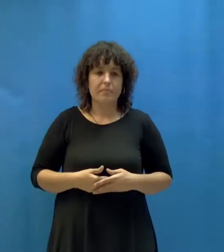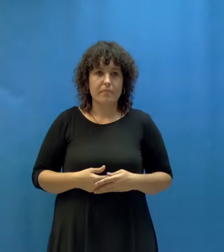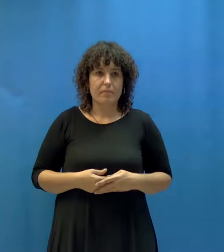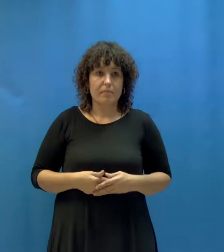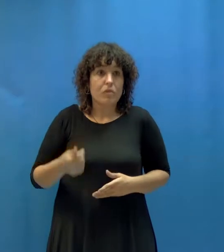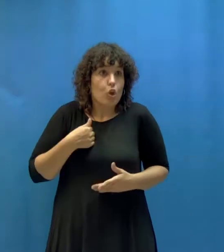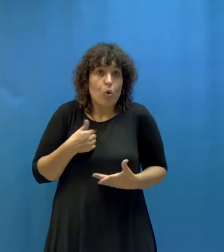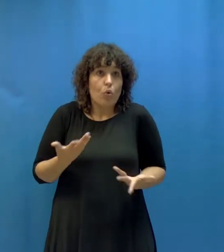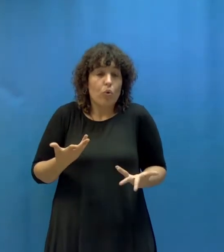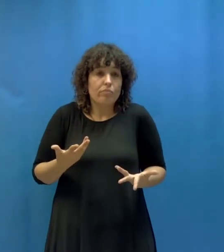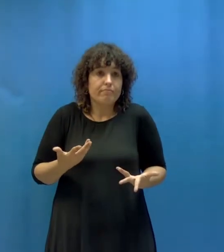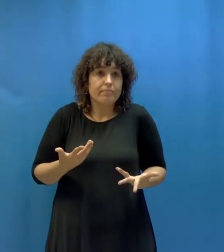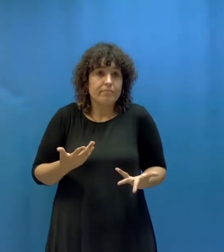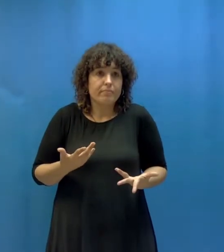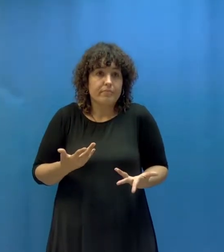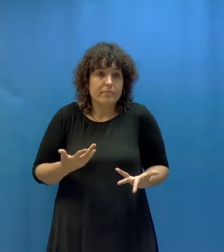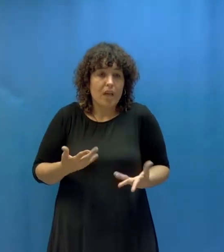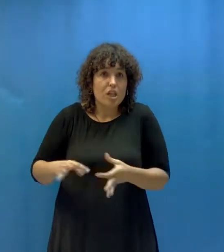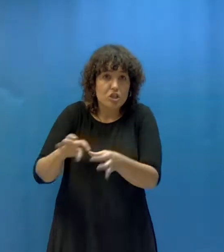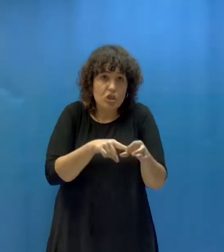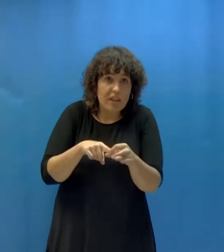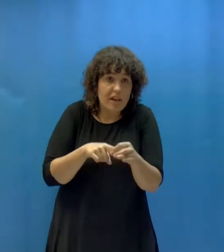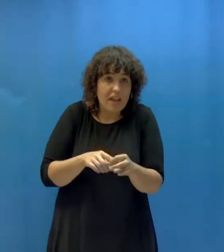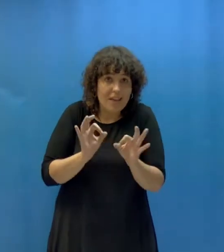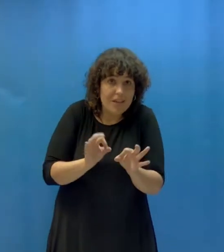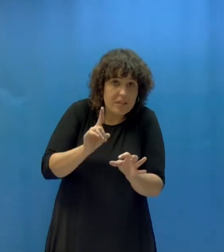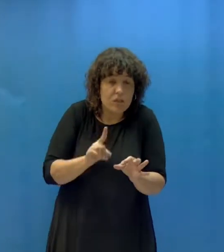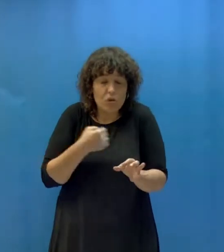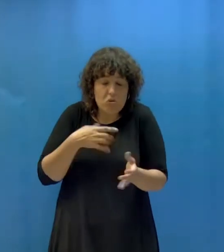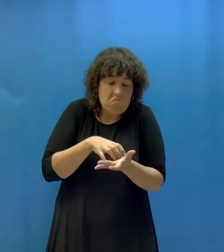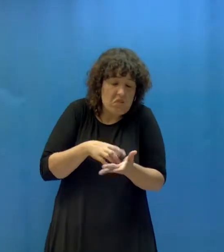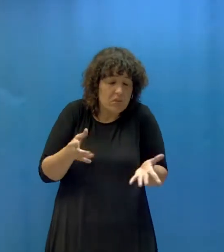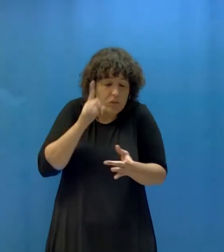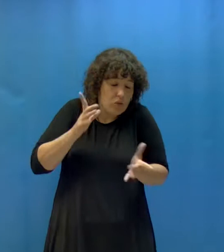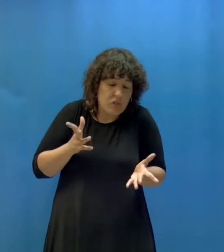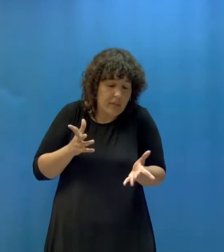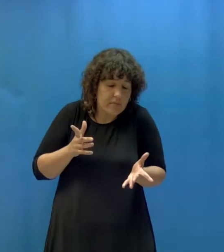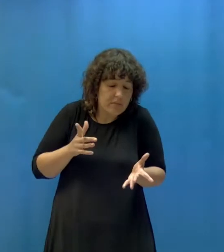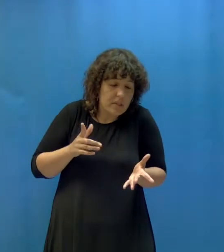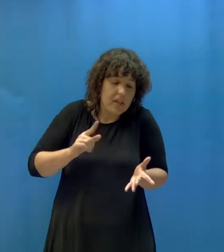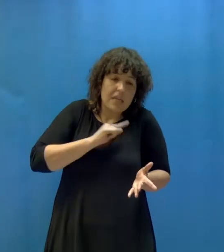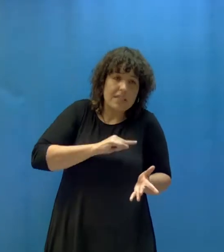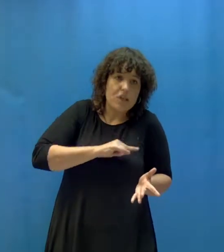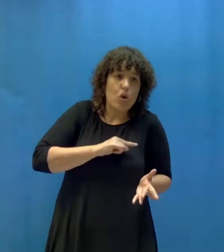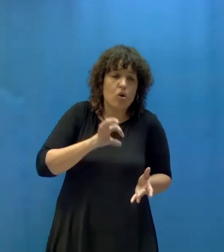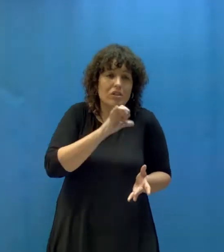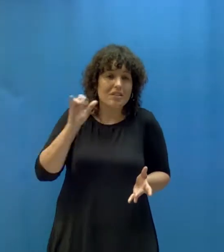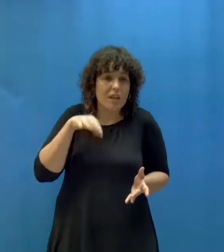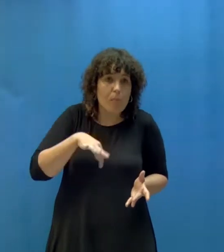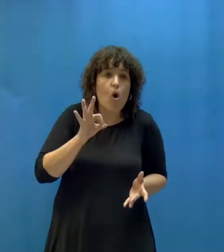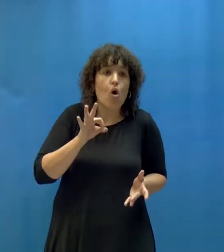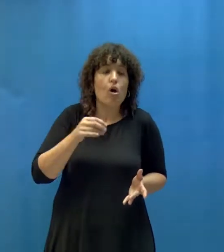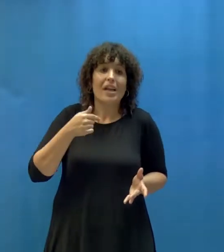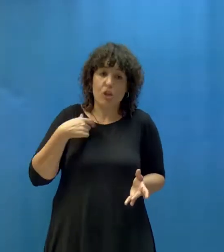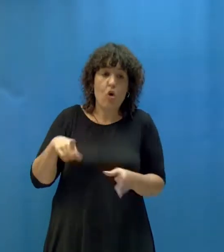yo no sé si es solidaridad o no lo que tenemos el señor Simó y yo. Yo no le